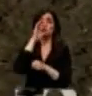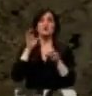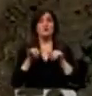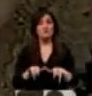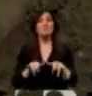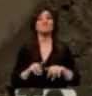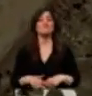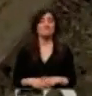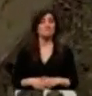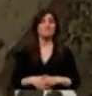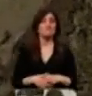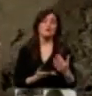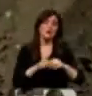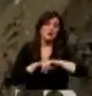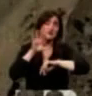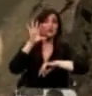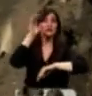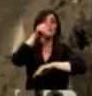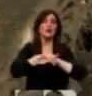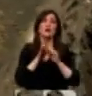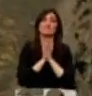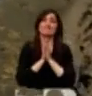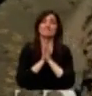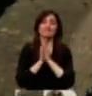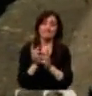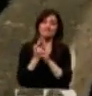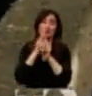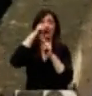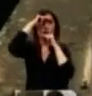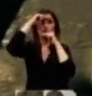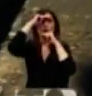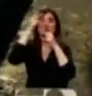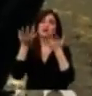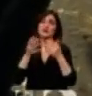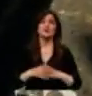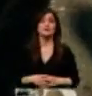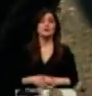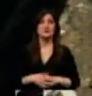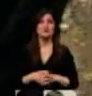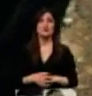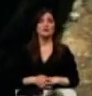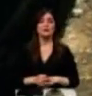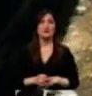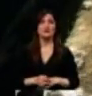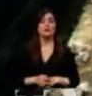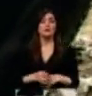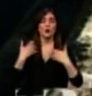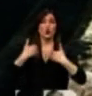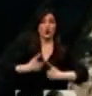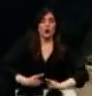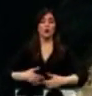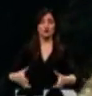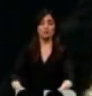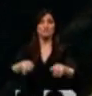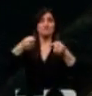búsqueda. Esperamos hasta las 5 de la tarde tener buenas noticias y encontrar el cuerpo de la